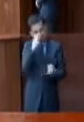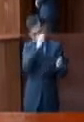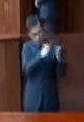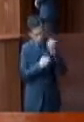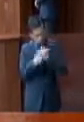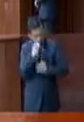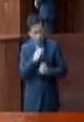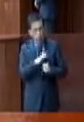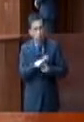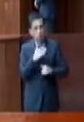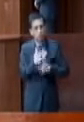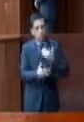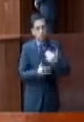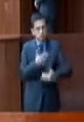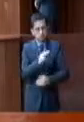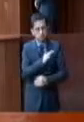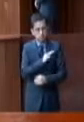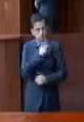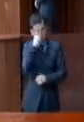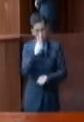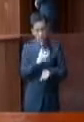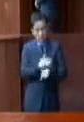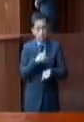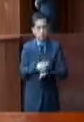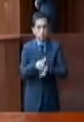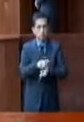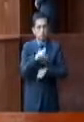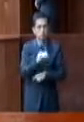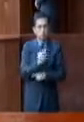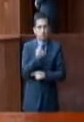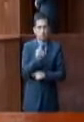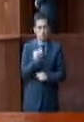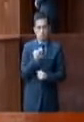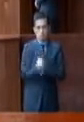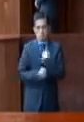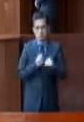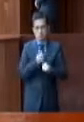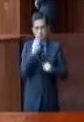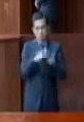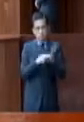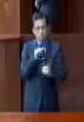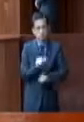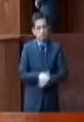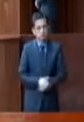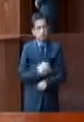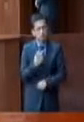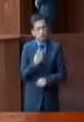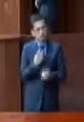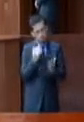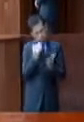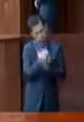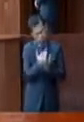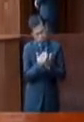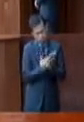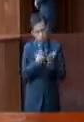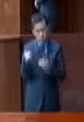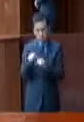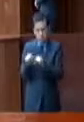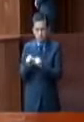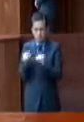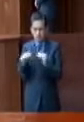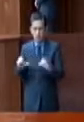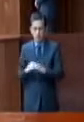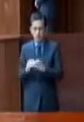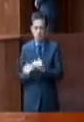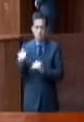procedimiento especial sancionador 91 de 2016 en dicha ejecutoria la sala superior determinó confirmar la sentencia